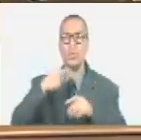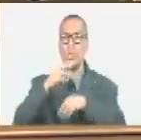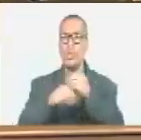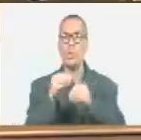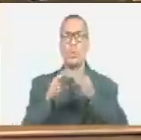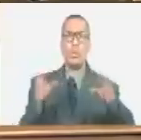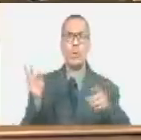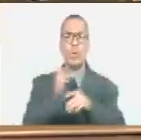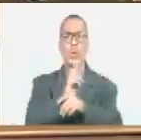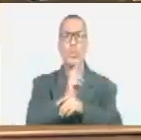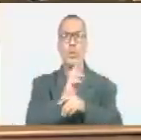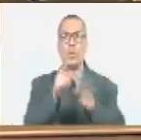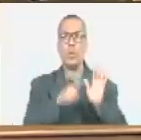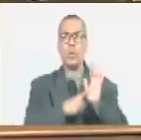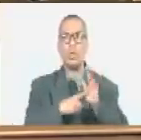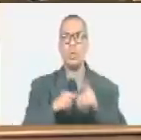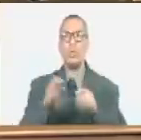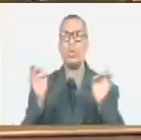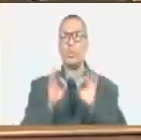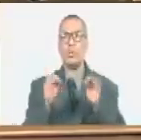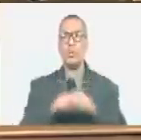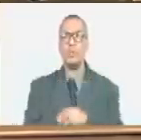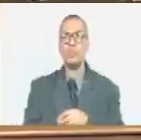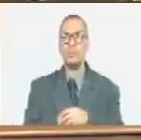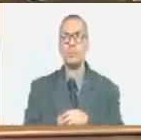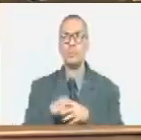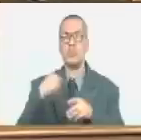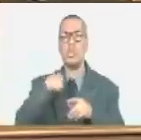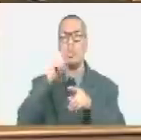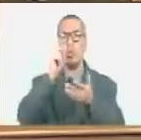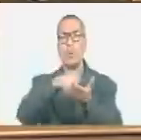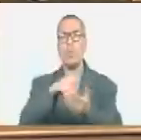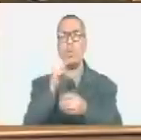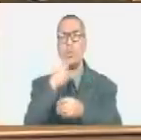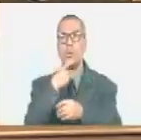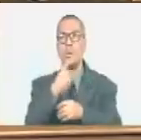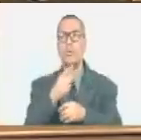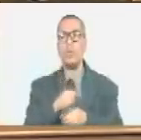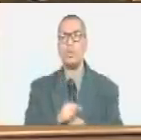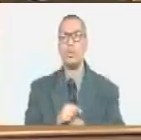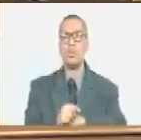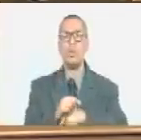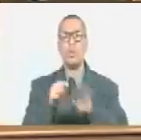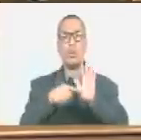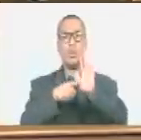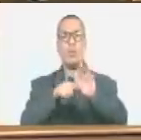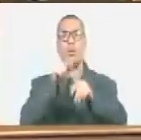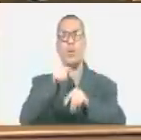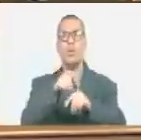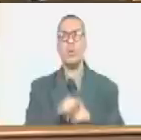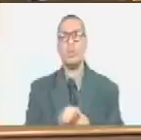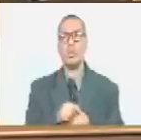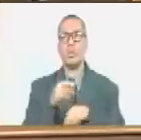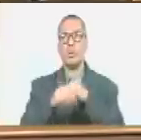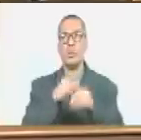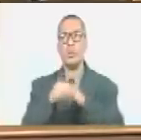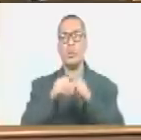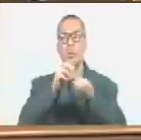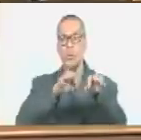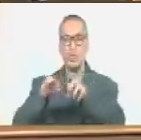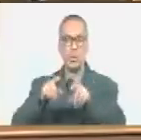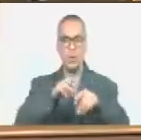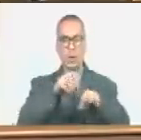resuelto de inmediato sin suspenderlas. Salvo en las audiencias orales, este recurso se interpondrá en